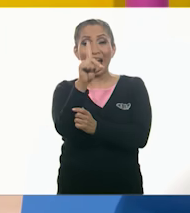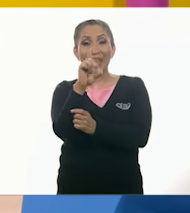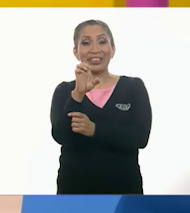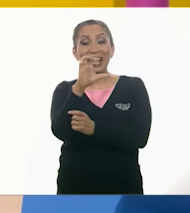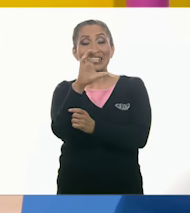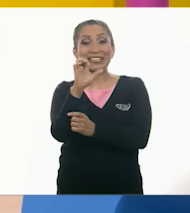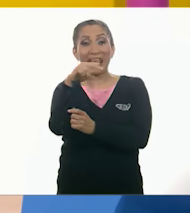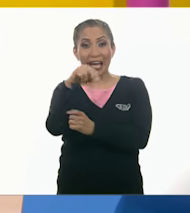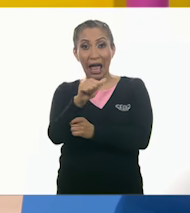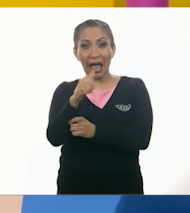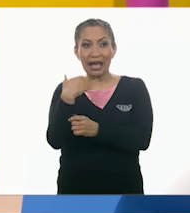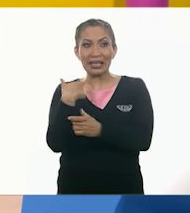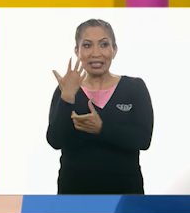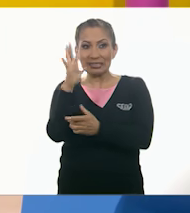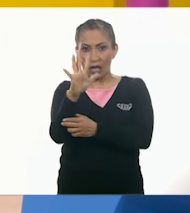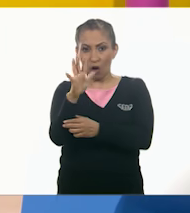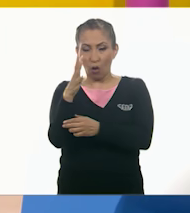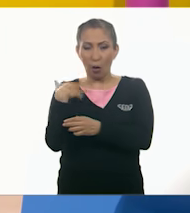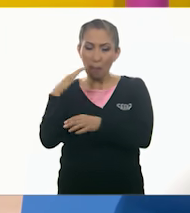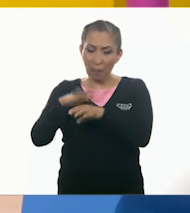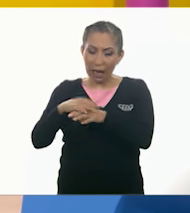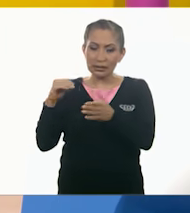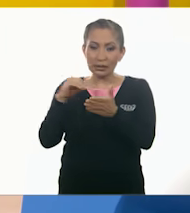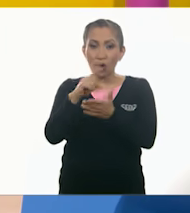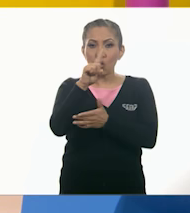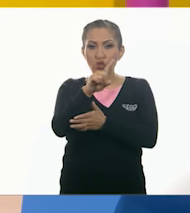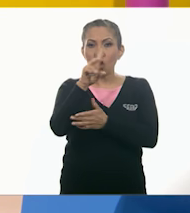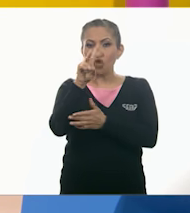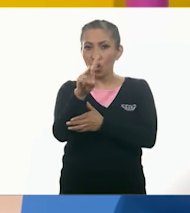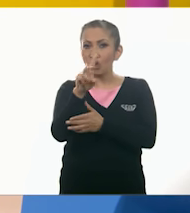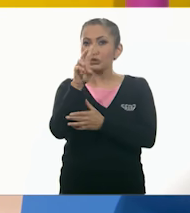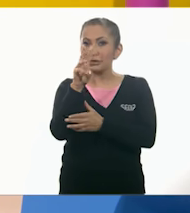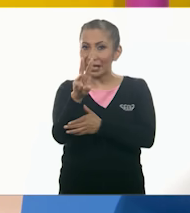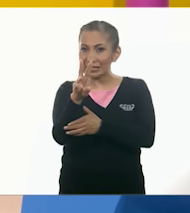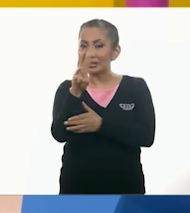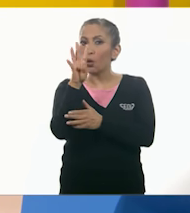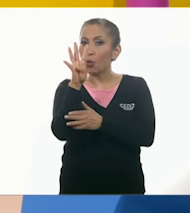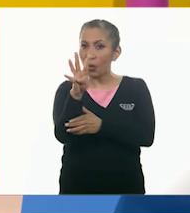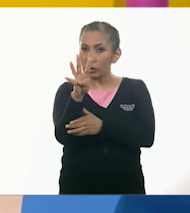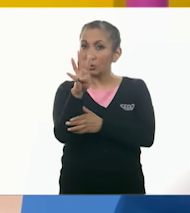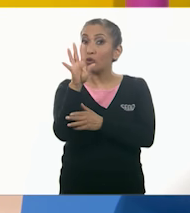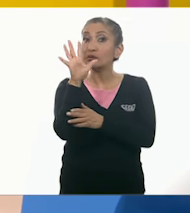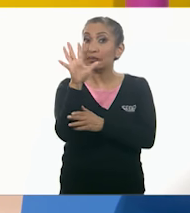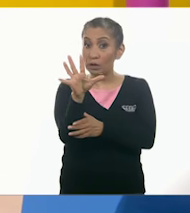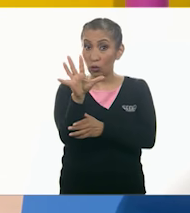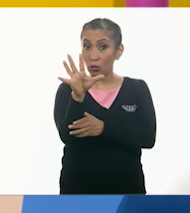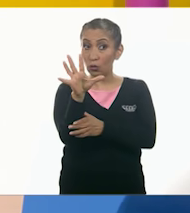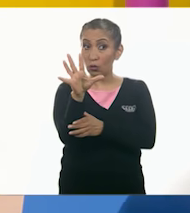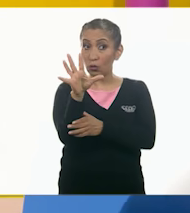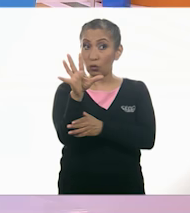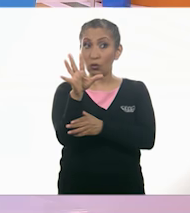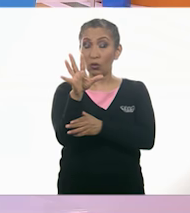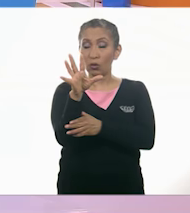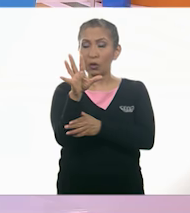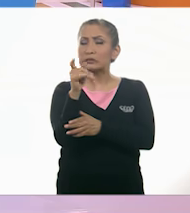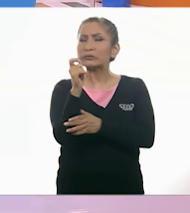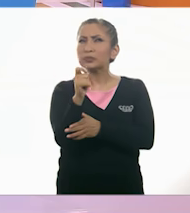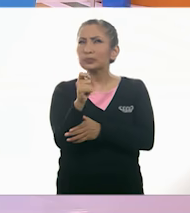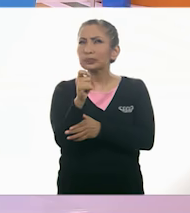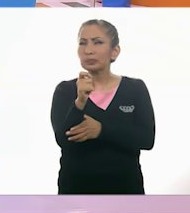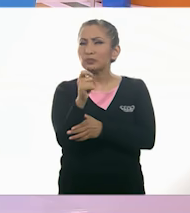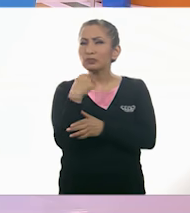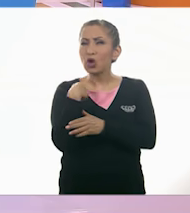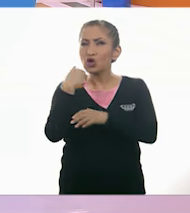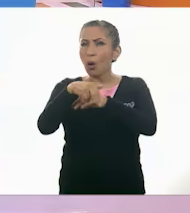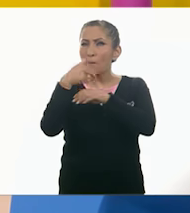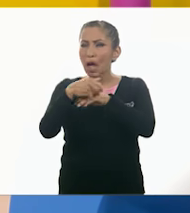me quedan 5 más. 1, 2, 3, 4, 5. Quiere decir